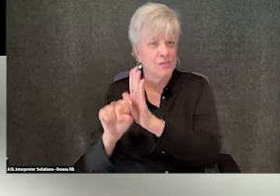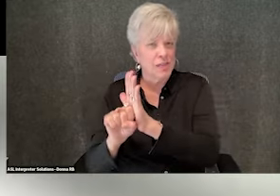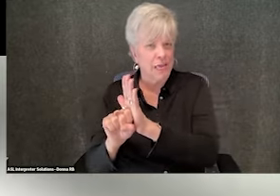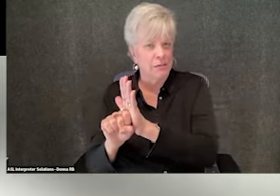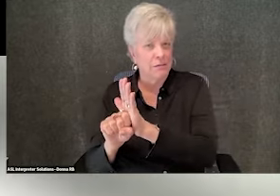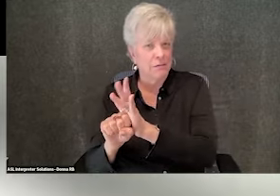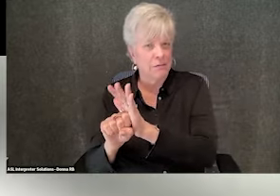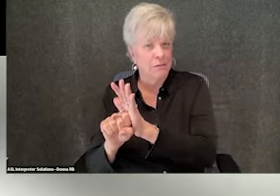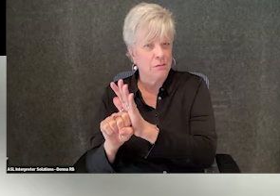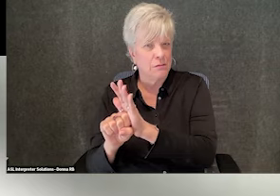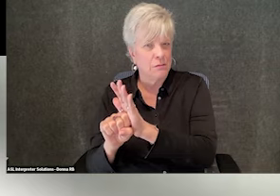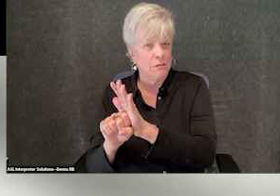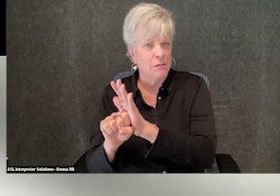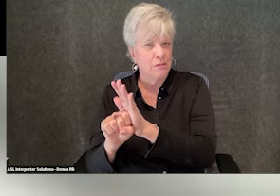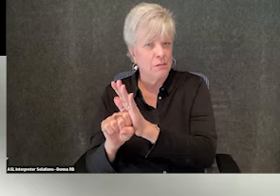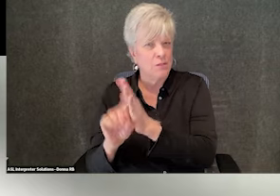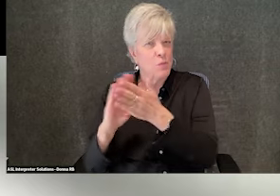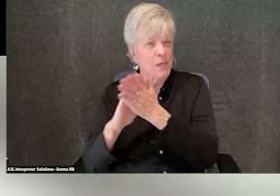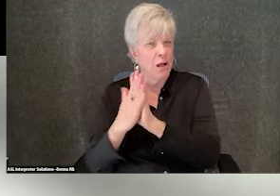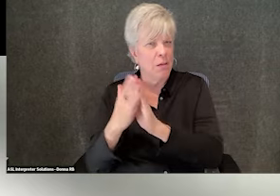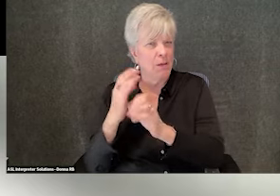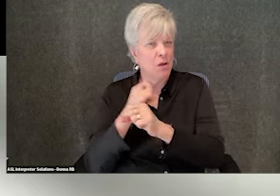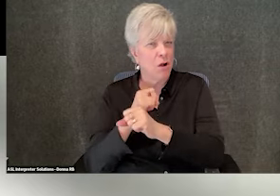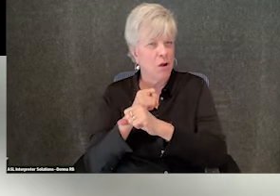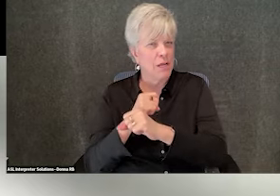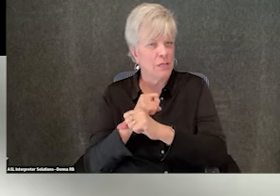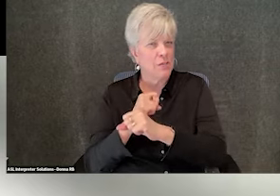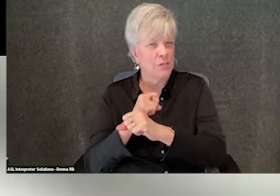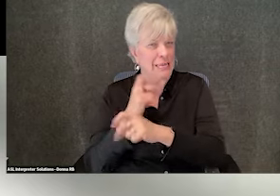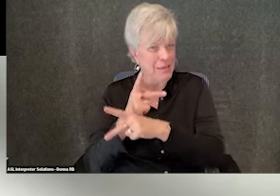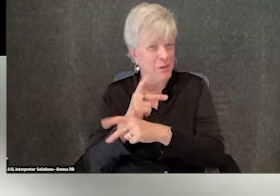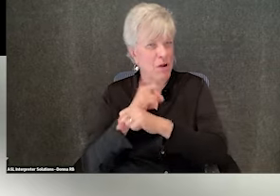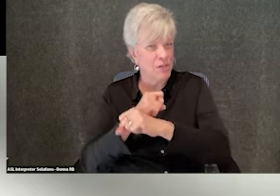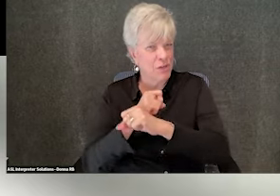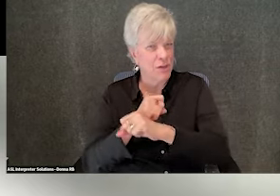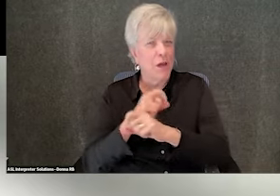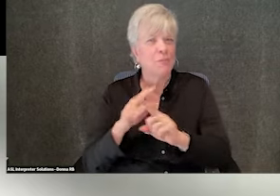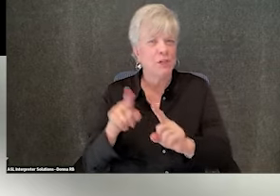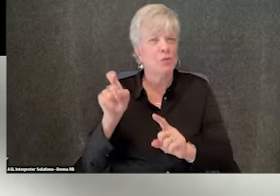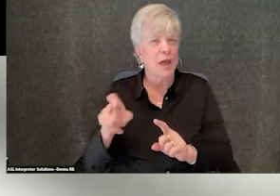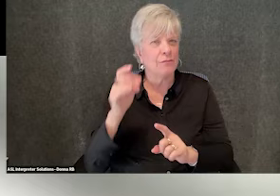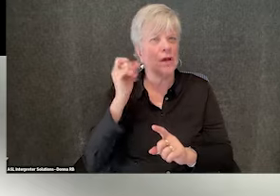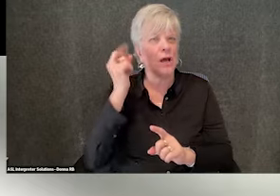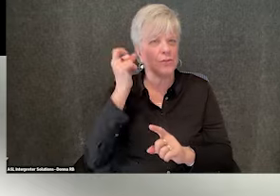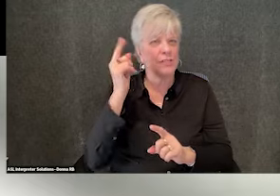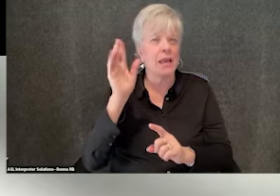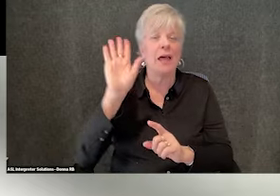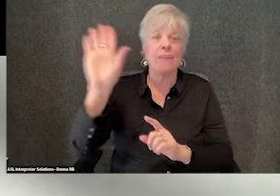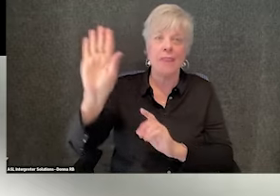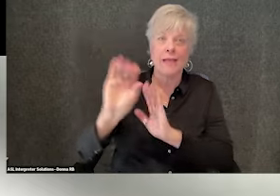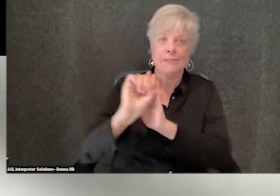si, no creo que tenga que pedir a la corte ser tutor en la corte,